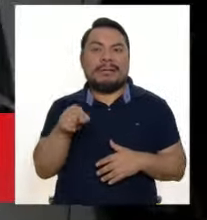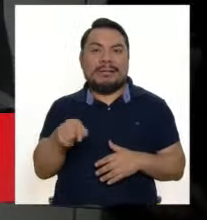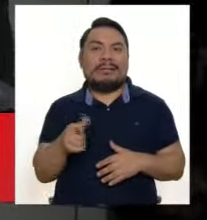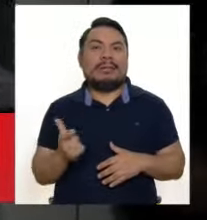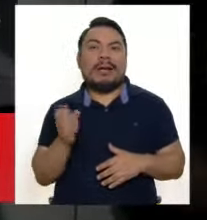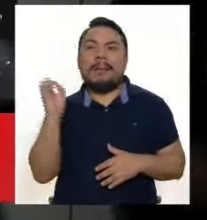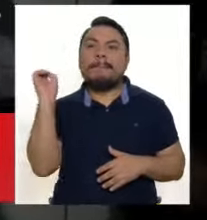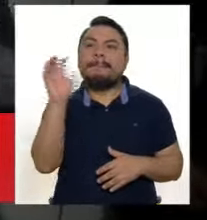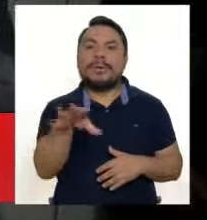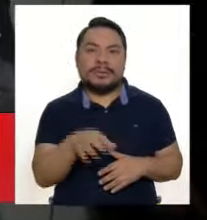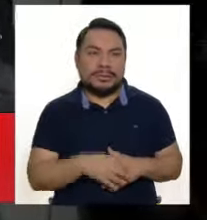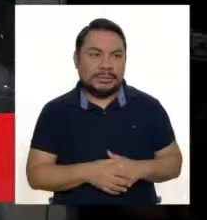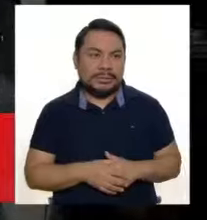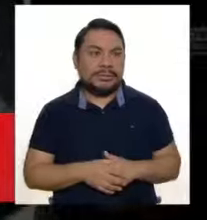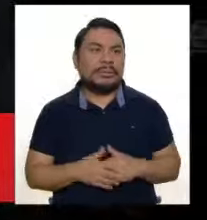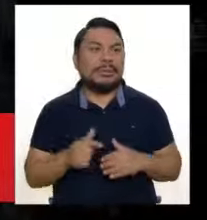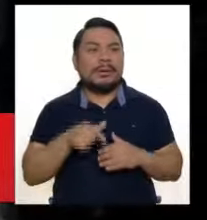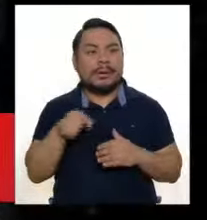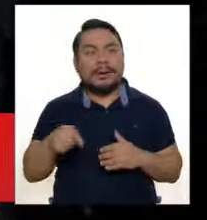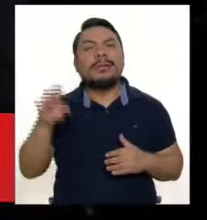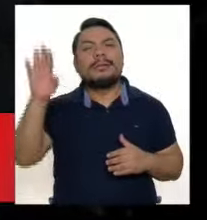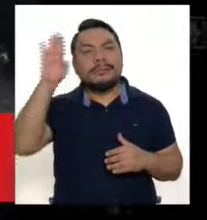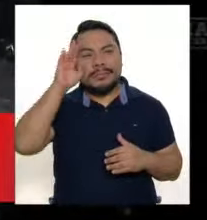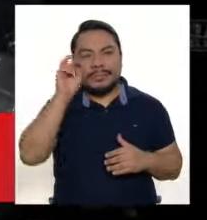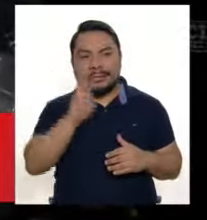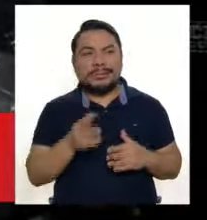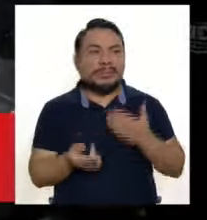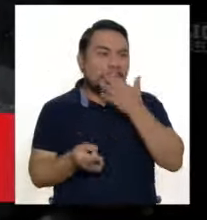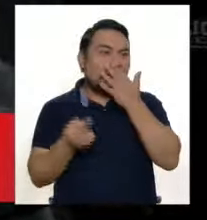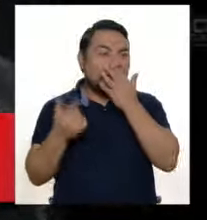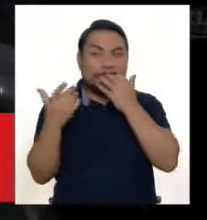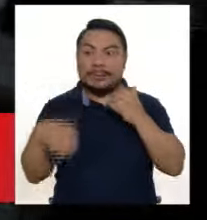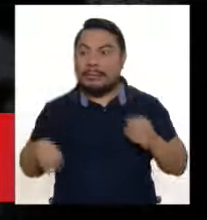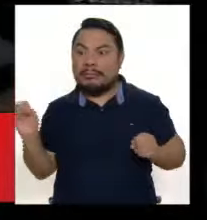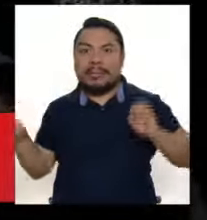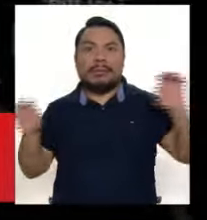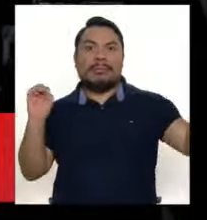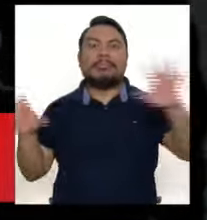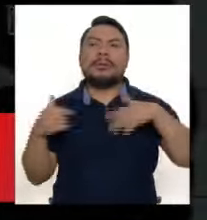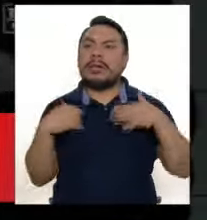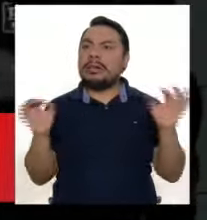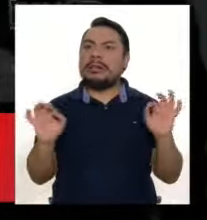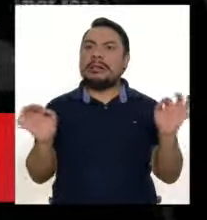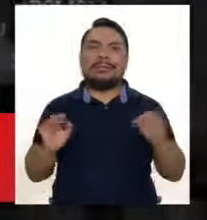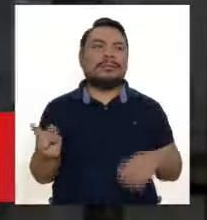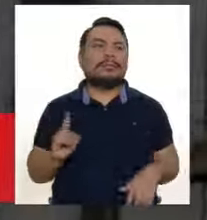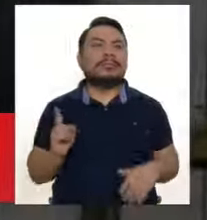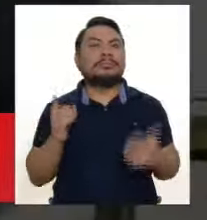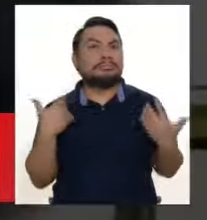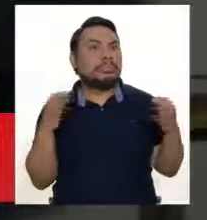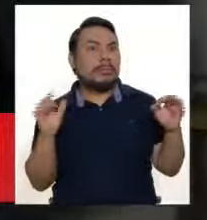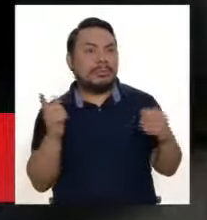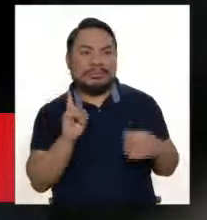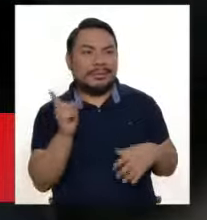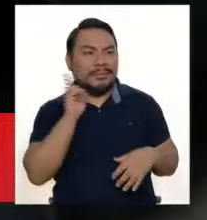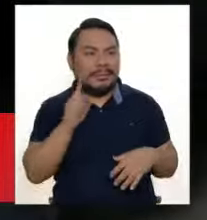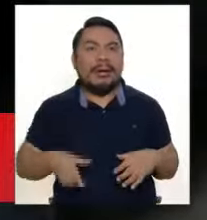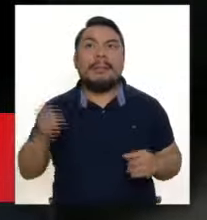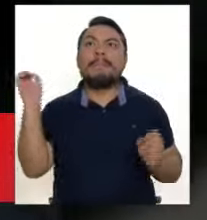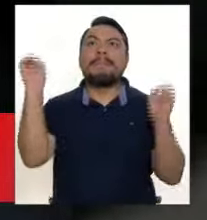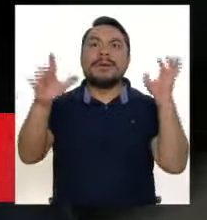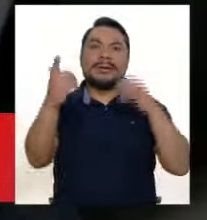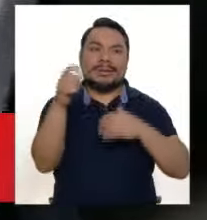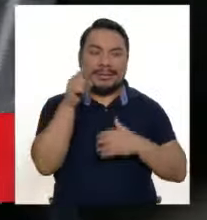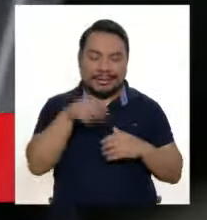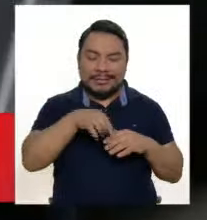cualquier presencia policial ellos puedan tirar las armas y puedan quedarse pues como angelitos, ¿no? Esta arma negra, esta